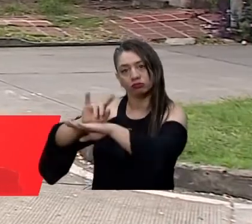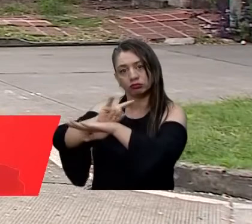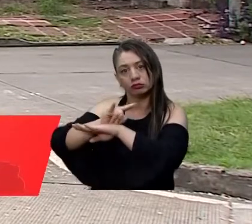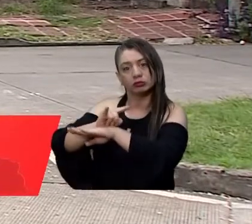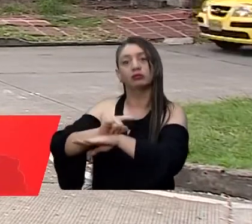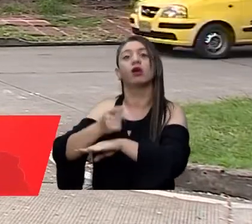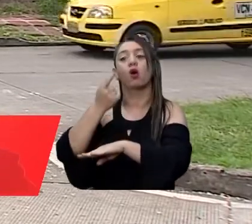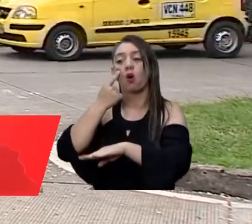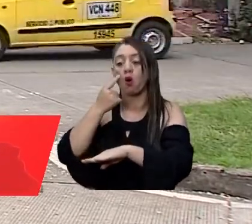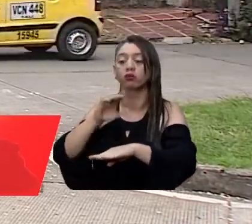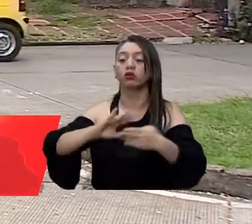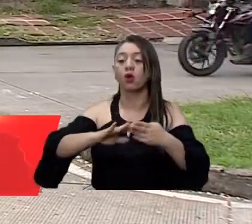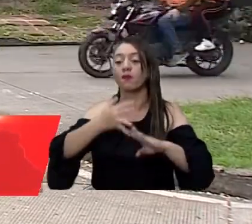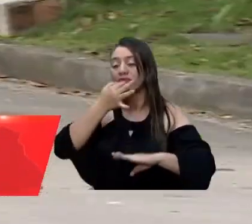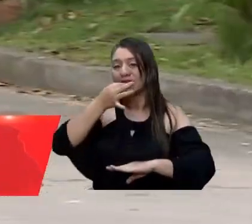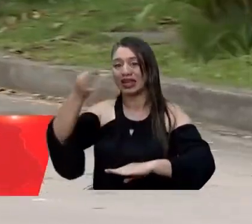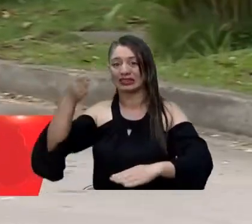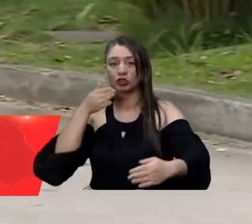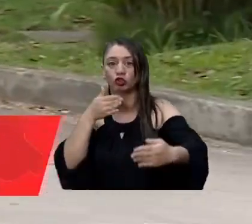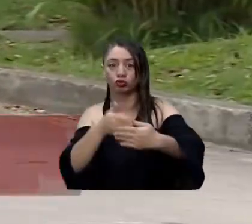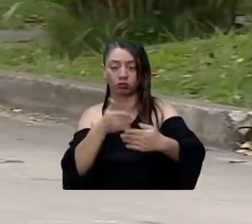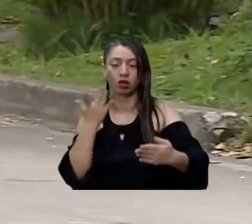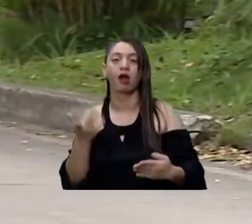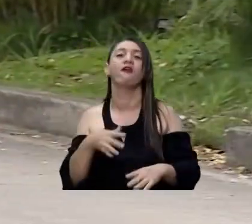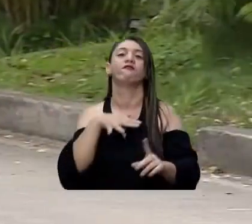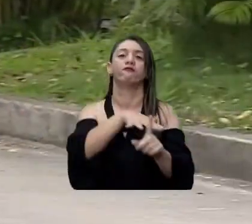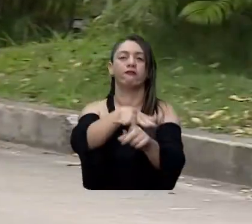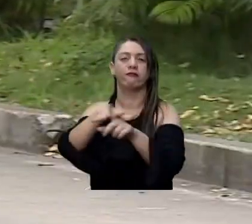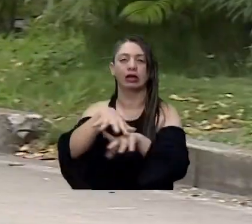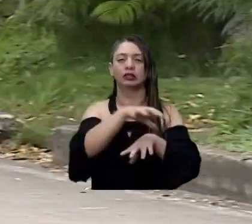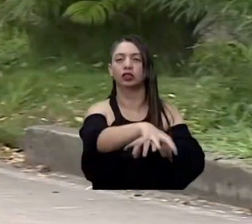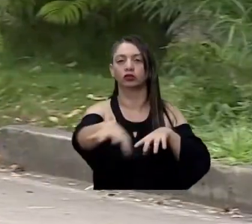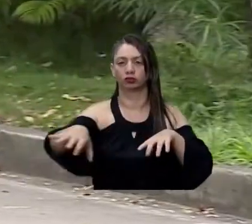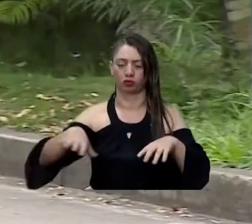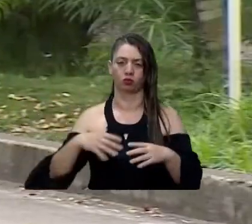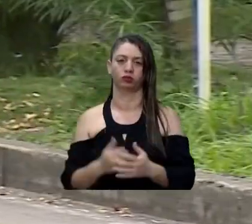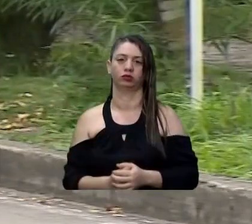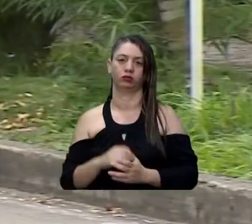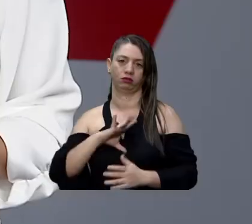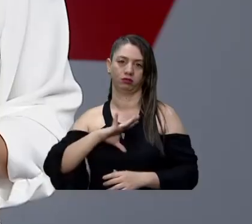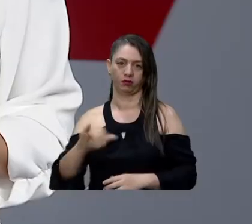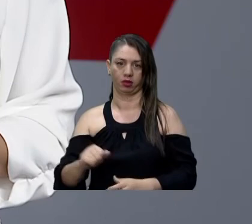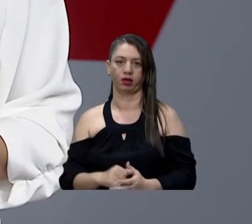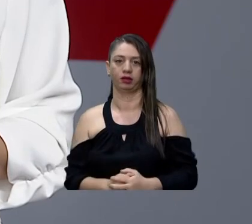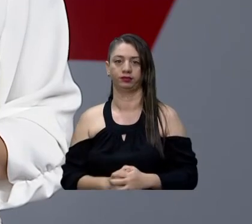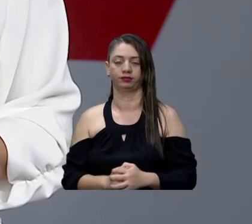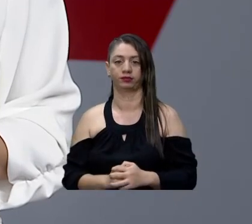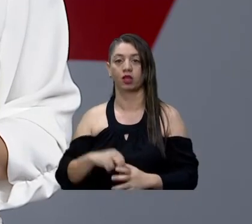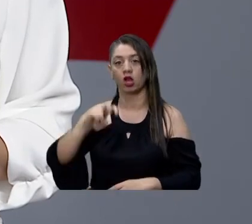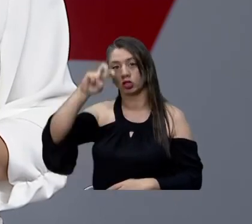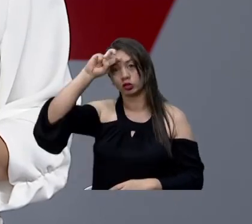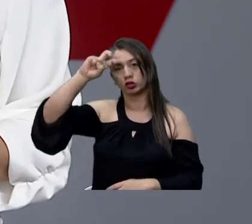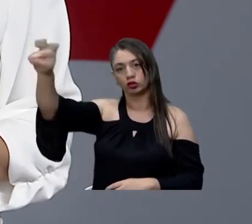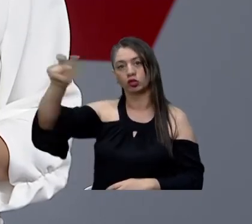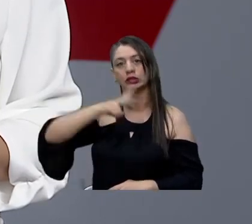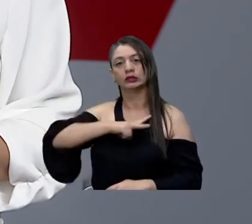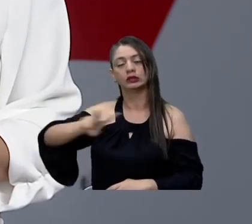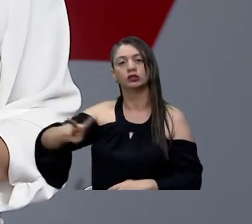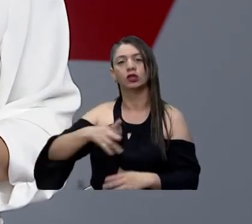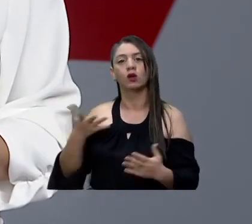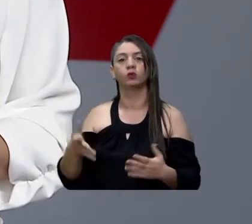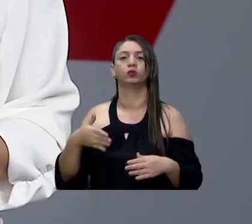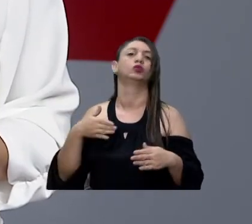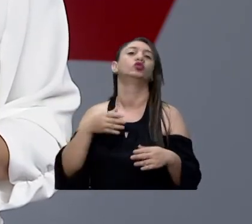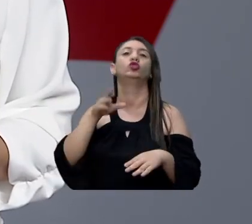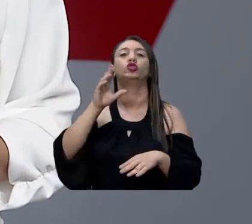comunidad para que denuncien estos hechos que ya afectan a varias comunidades de Cali. En el norte del valle fueron